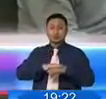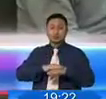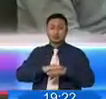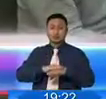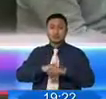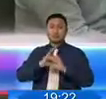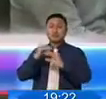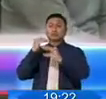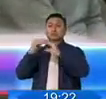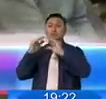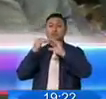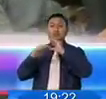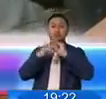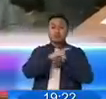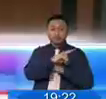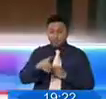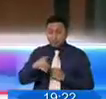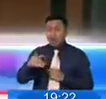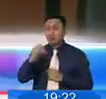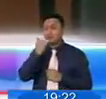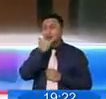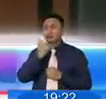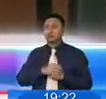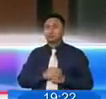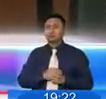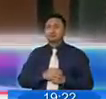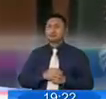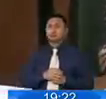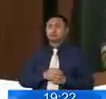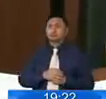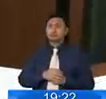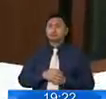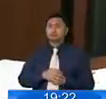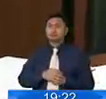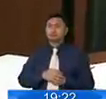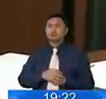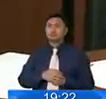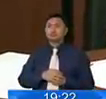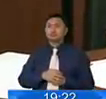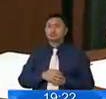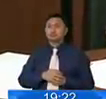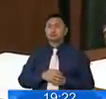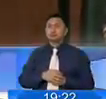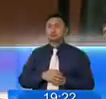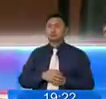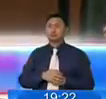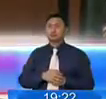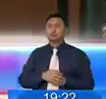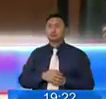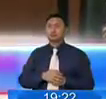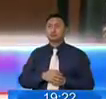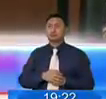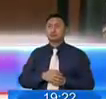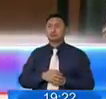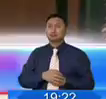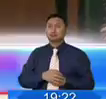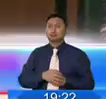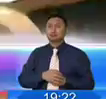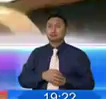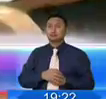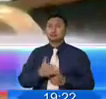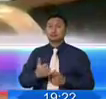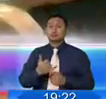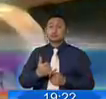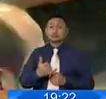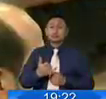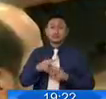a correos electrónicos equivocados. Deme un momentito. Jaime dice que le acaban de avisar de la sesión. Por favor. Estoy revisando justamente la